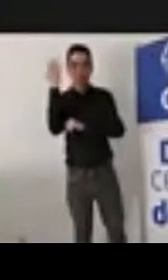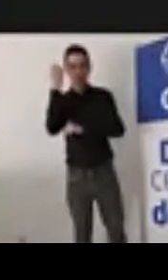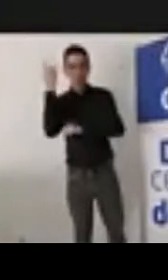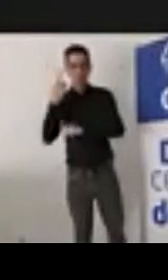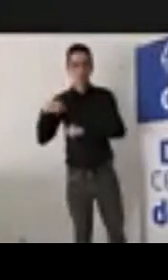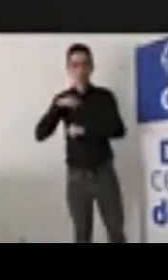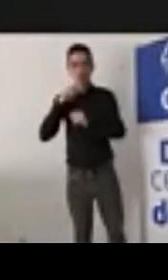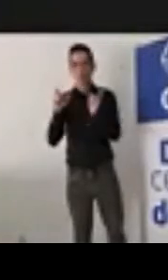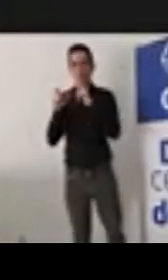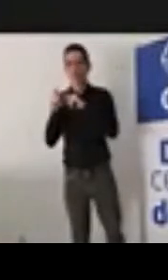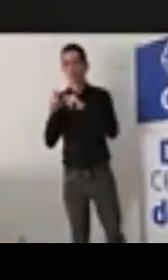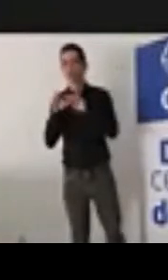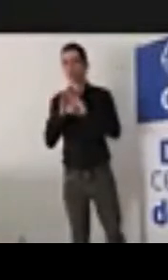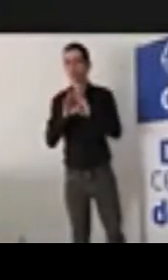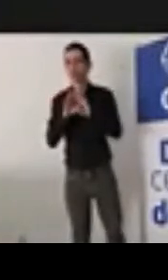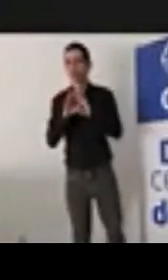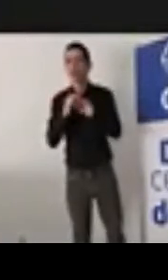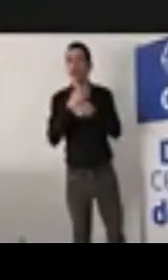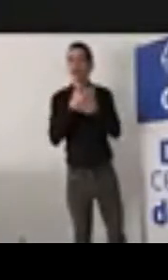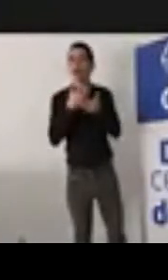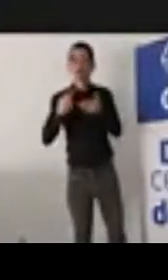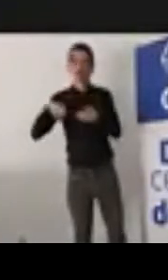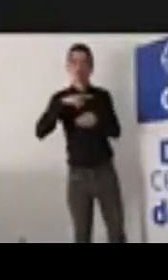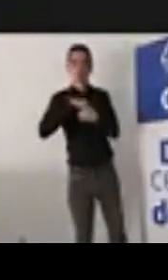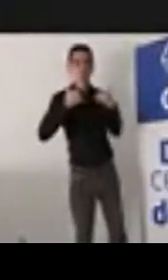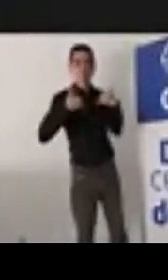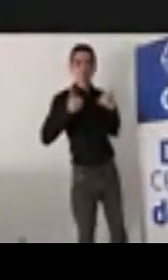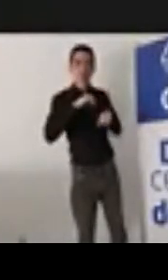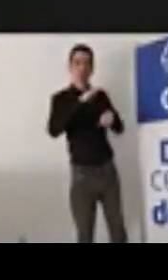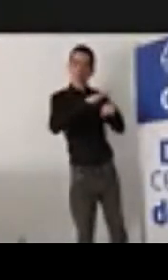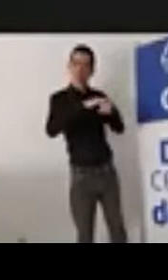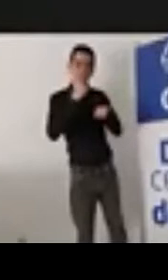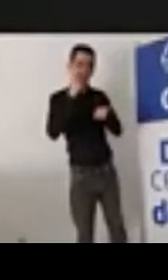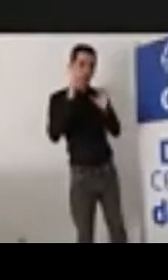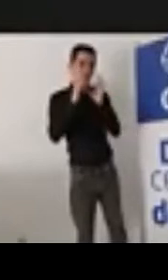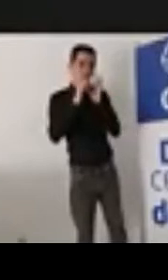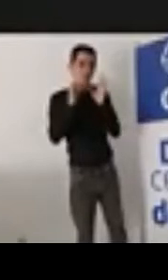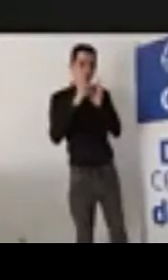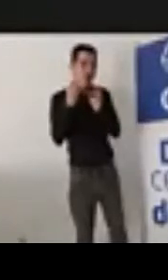mensaje. Uno tiene que mostrarle a los jóvenes que vale la pena que participen, porque esta es una